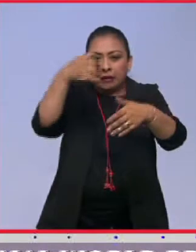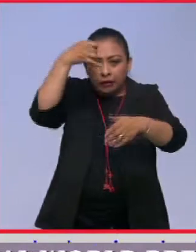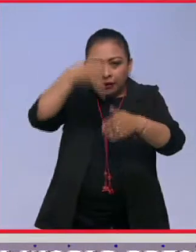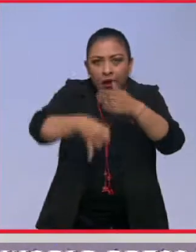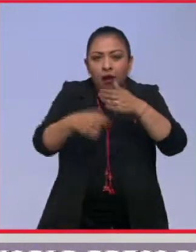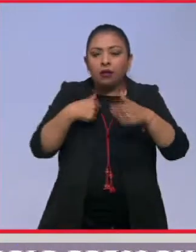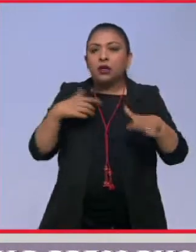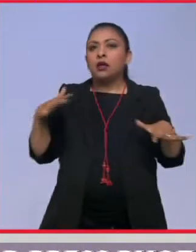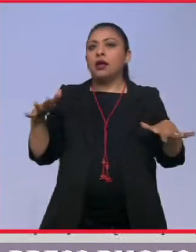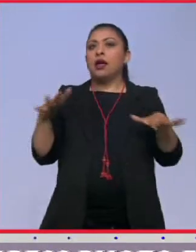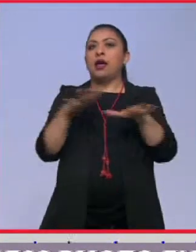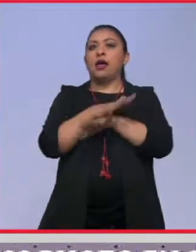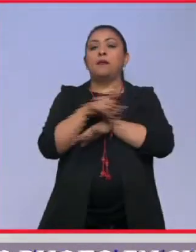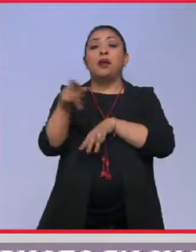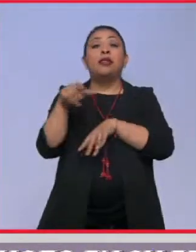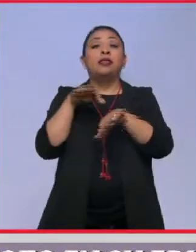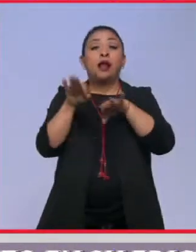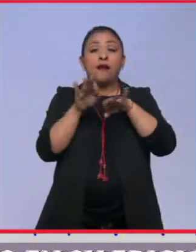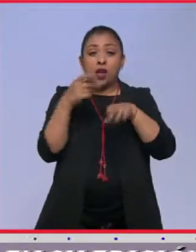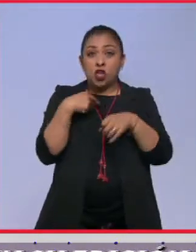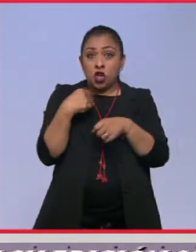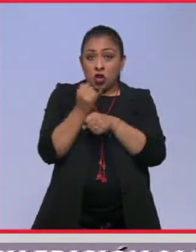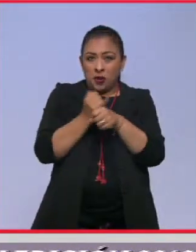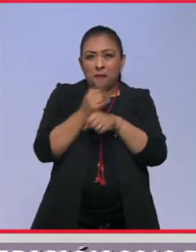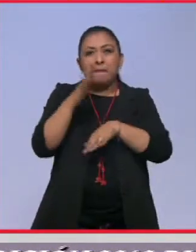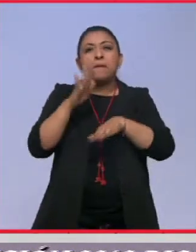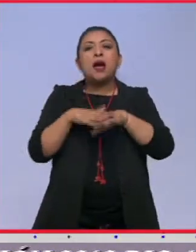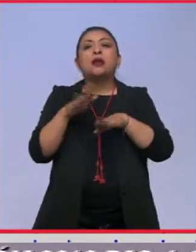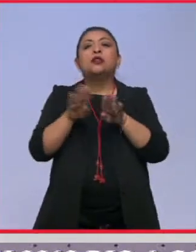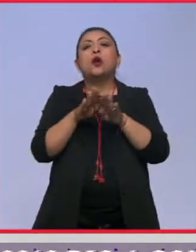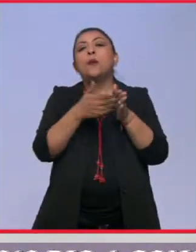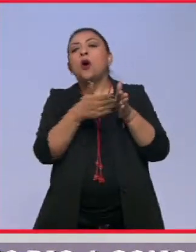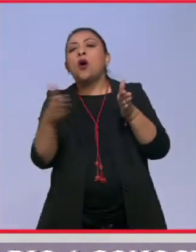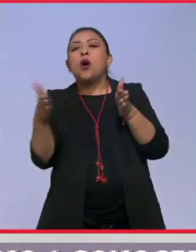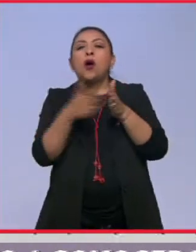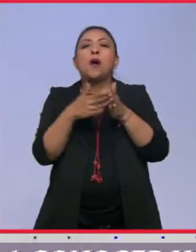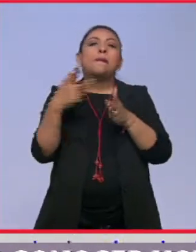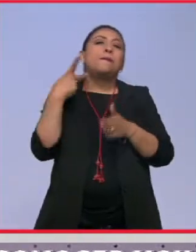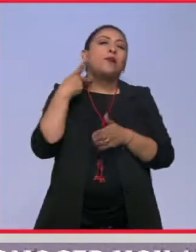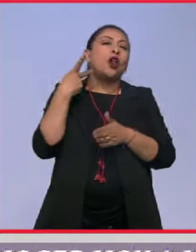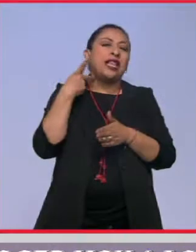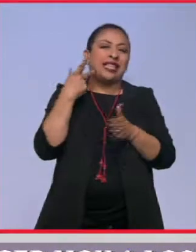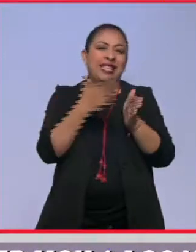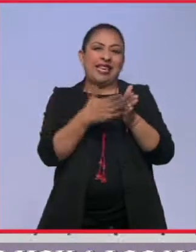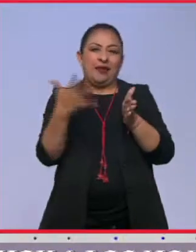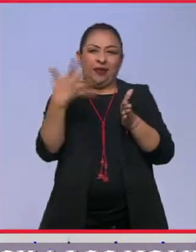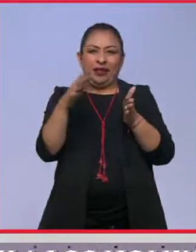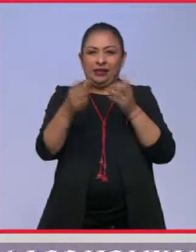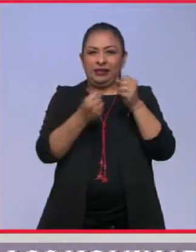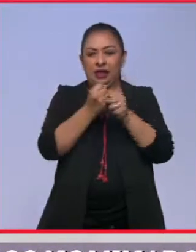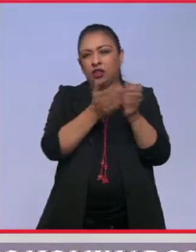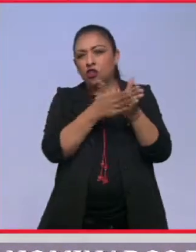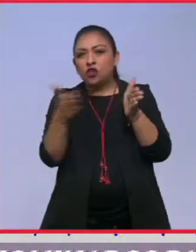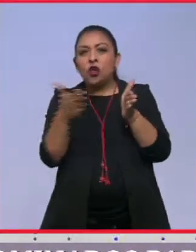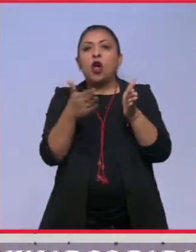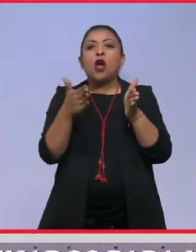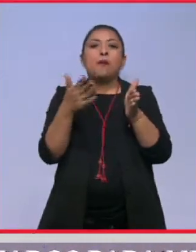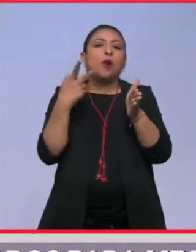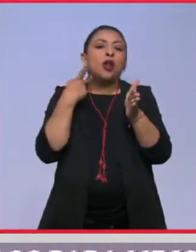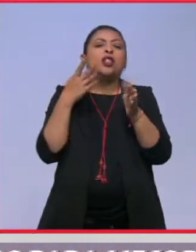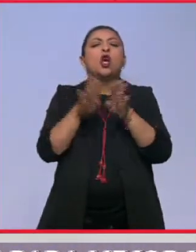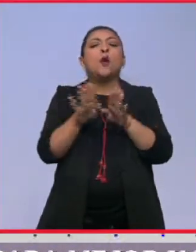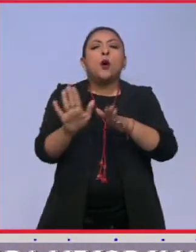todo cambió. El trabajo que analicé yo es sobre todo su década política, como él la define, que es un poco su compromiso